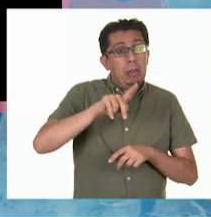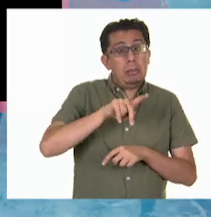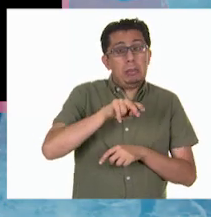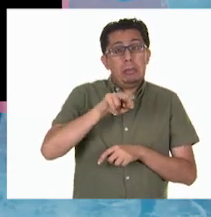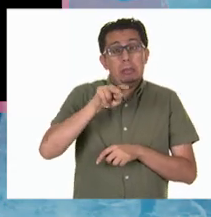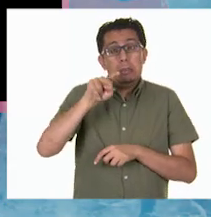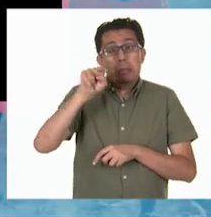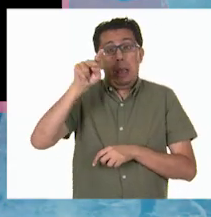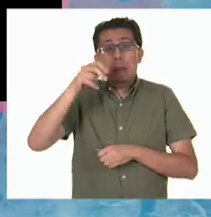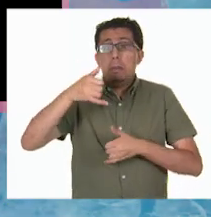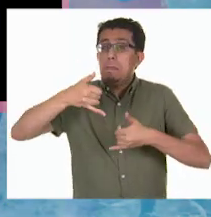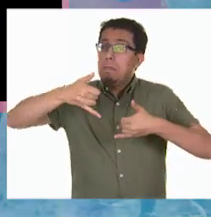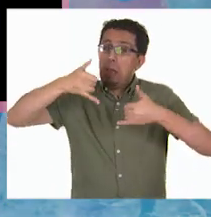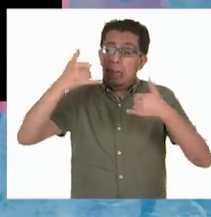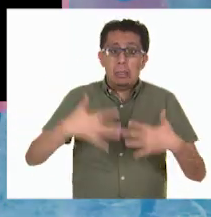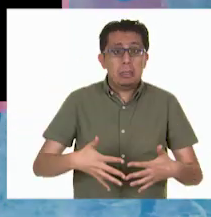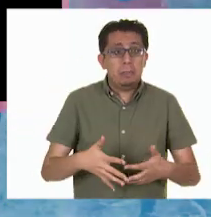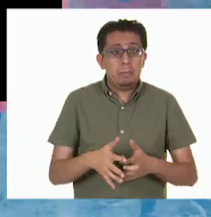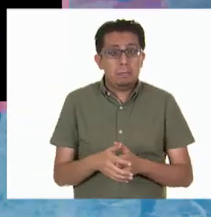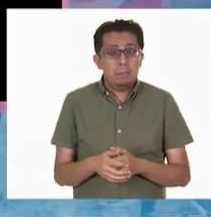bien pesados.